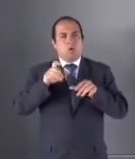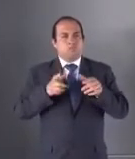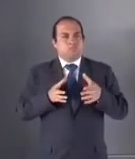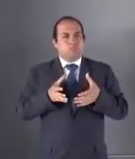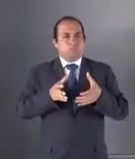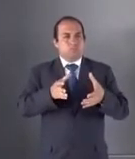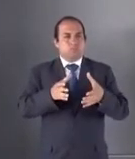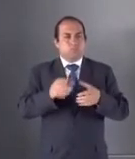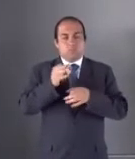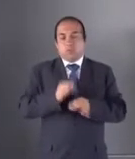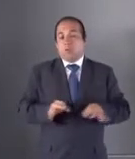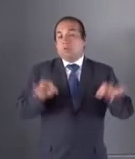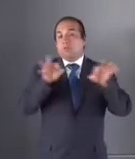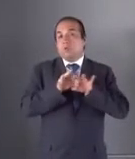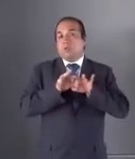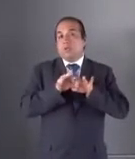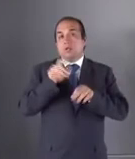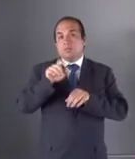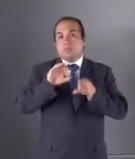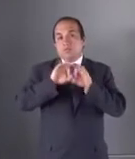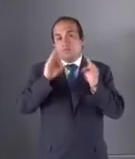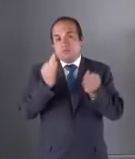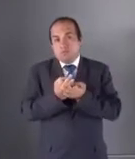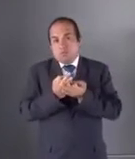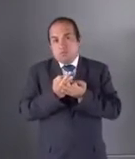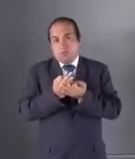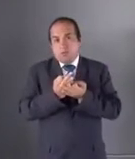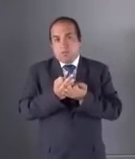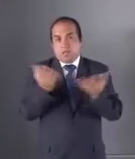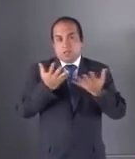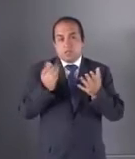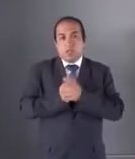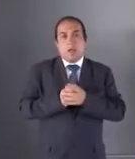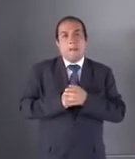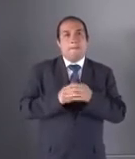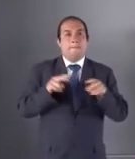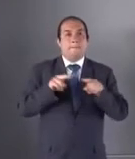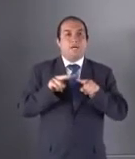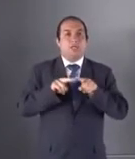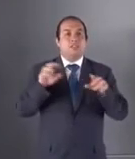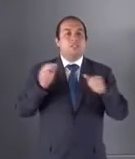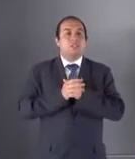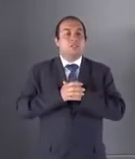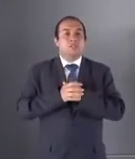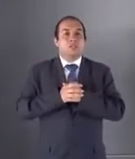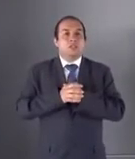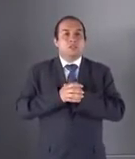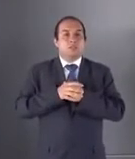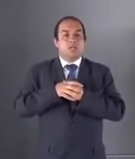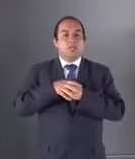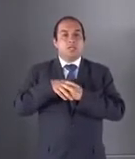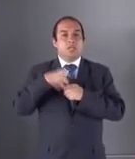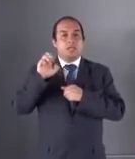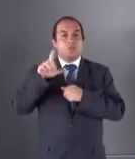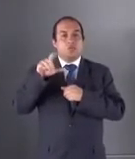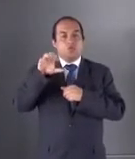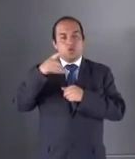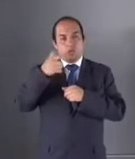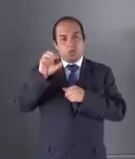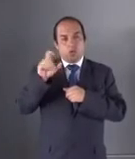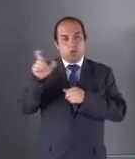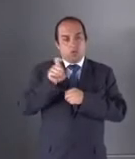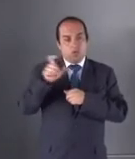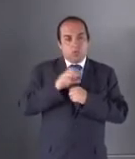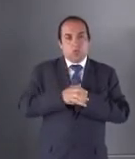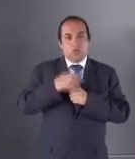muy importante. De la misma manera, el trabajo que está haciendo el Parque Ecológico de Xochimilco y cómo se están recuperando los humedales y particularmente